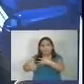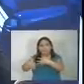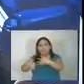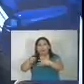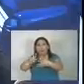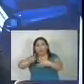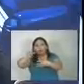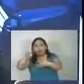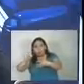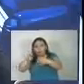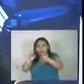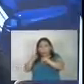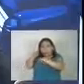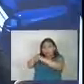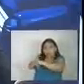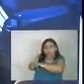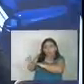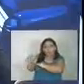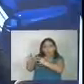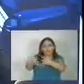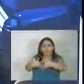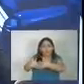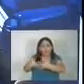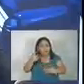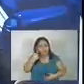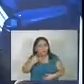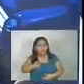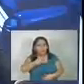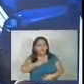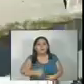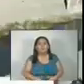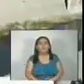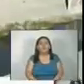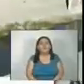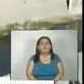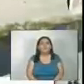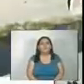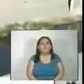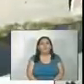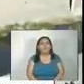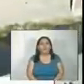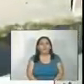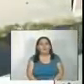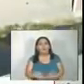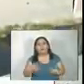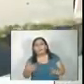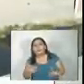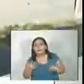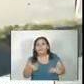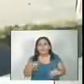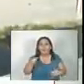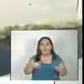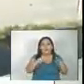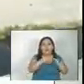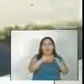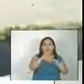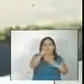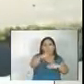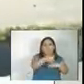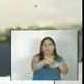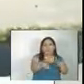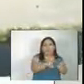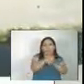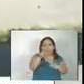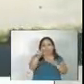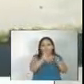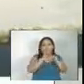facilitar su ingreso a Estados Unidos. Veamos el informe. Aunque no va en vía de sus expectativas, la Casa Blanca aseguró que respeta